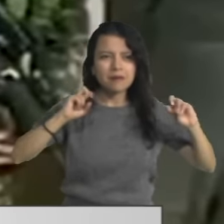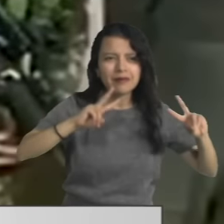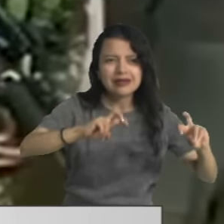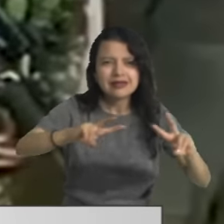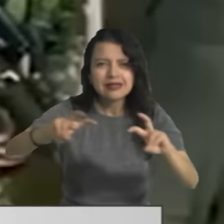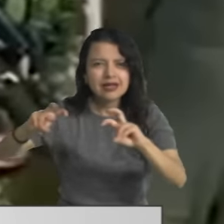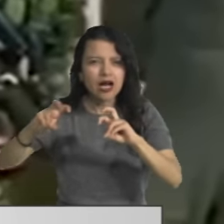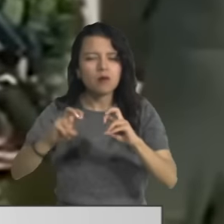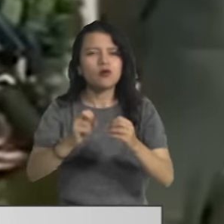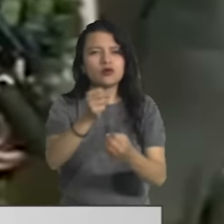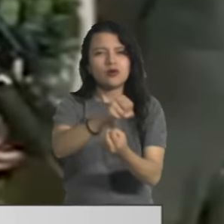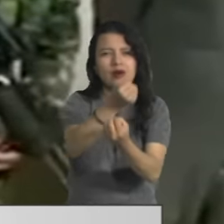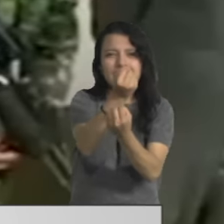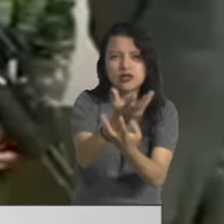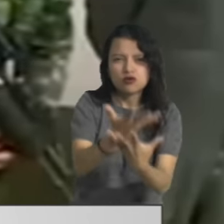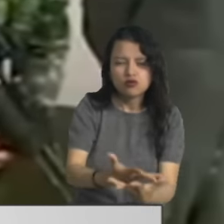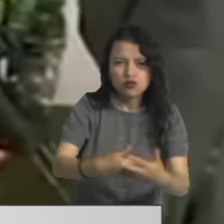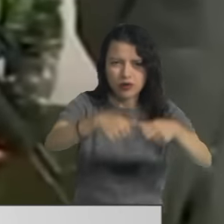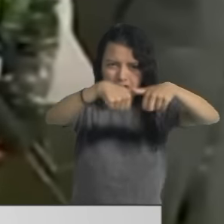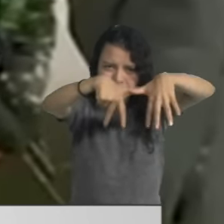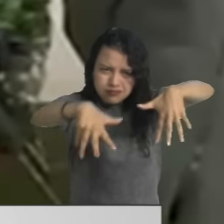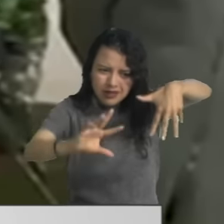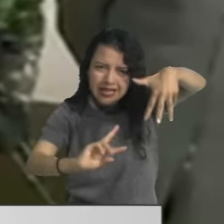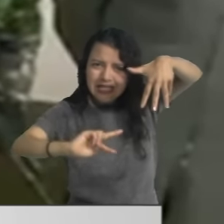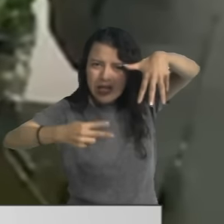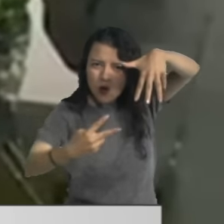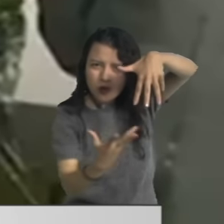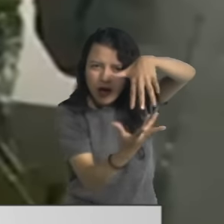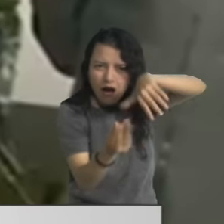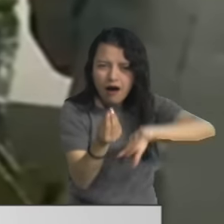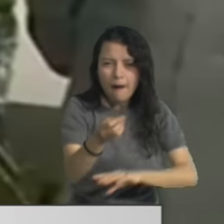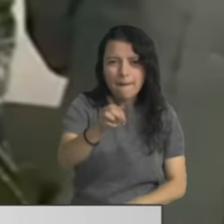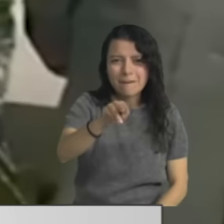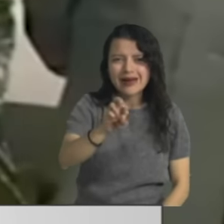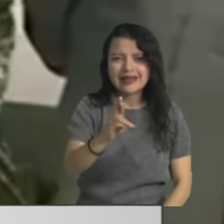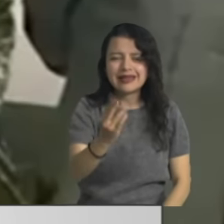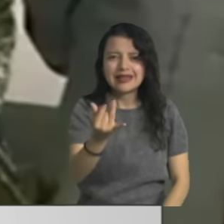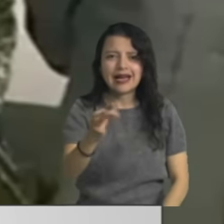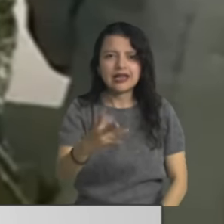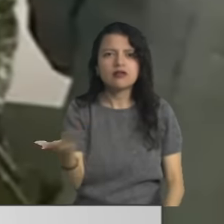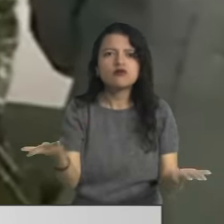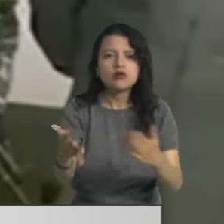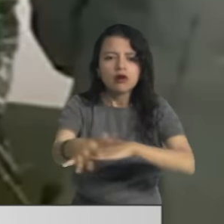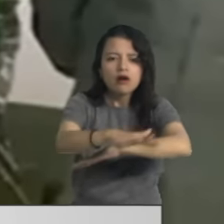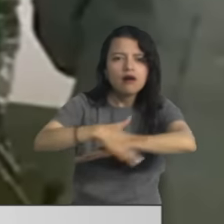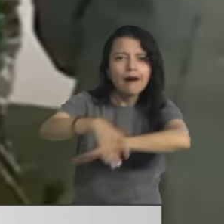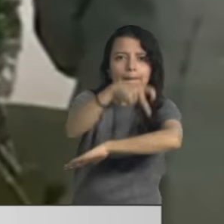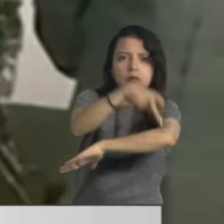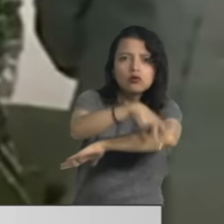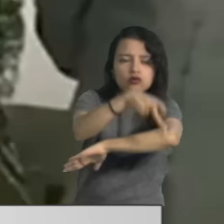estructura segunda Marquetalia Comandos de Frontera. En la región del Putumayo,